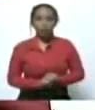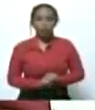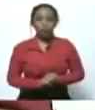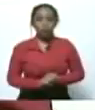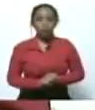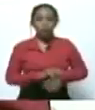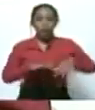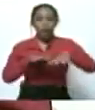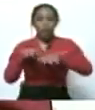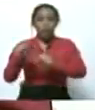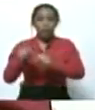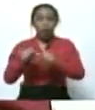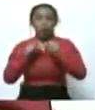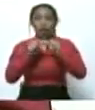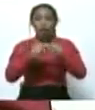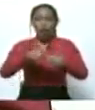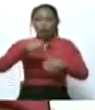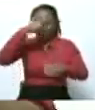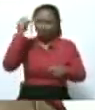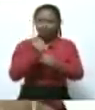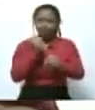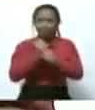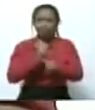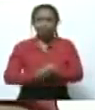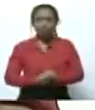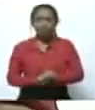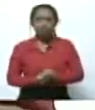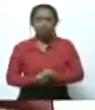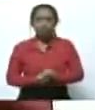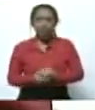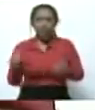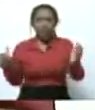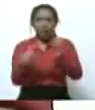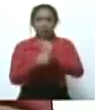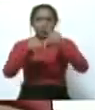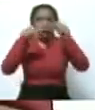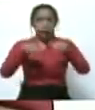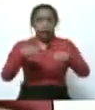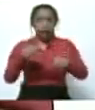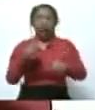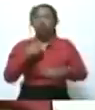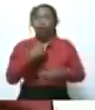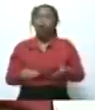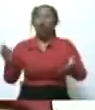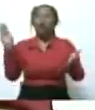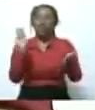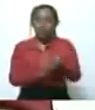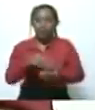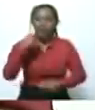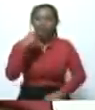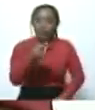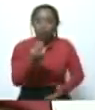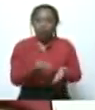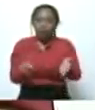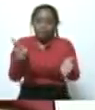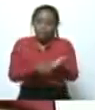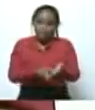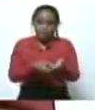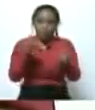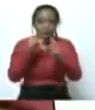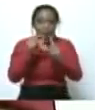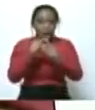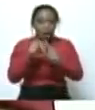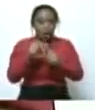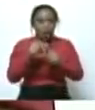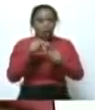El imperialismo sigue trabajando. Y conseguirá aquí. Ahora, yo vuelvo a decir lo que siempre hemos dicho. Pero fíjate que